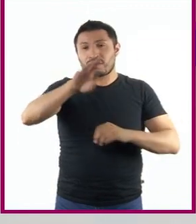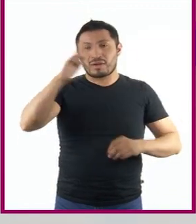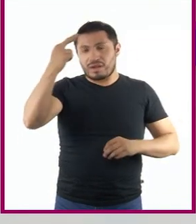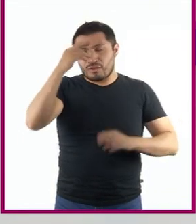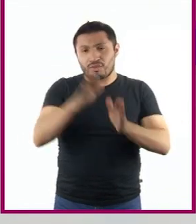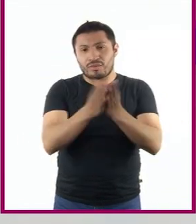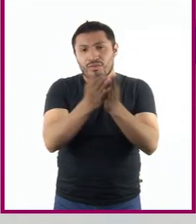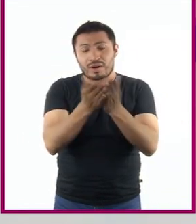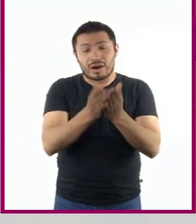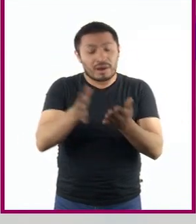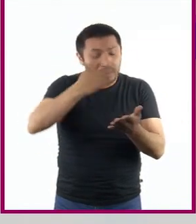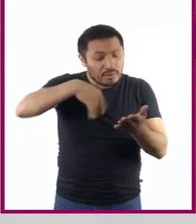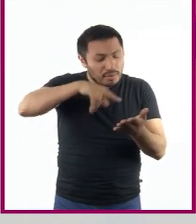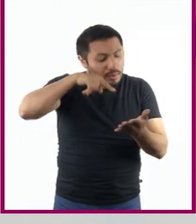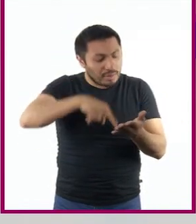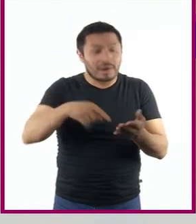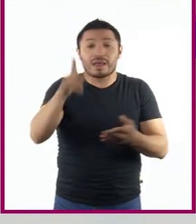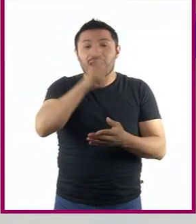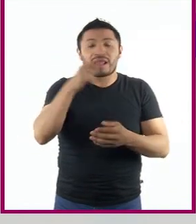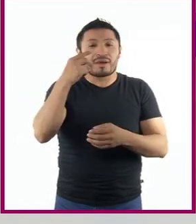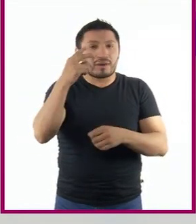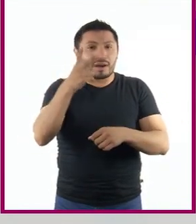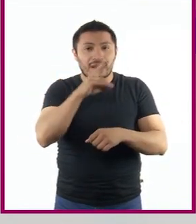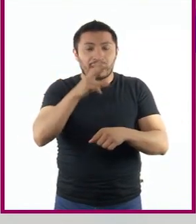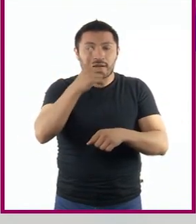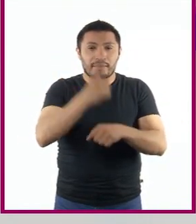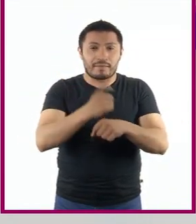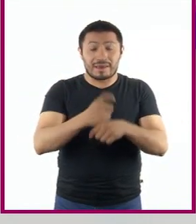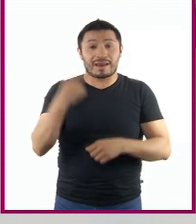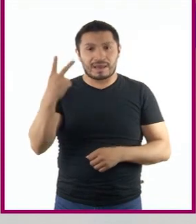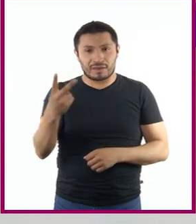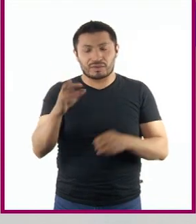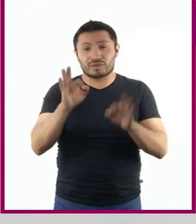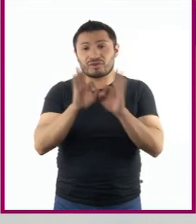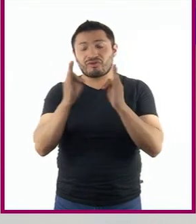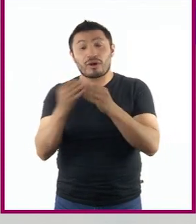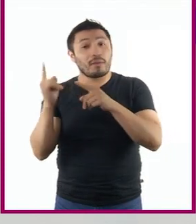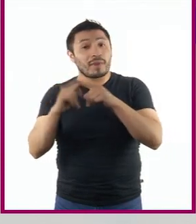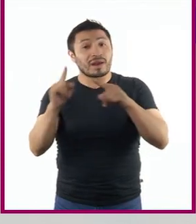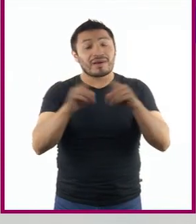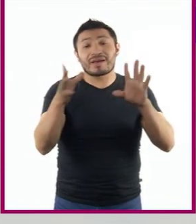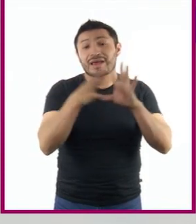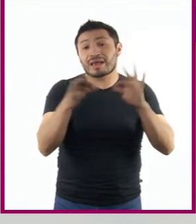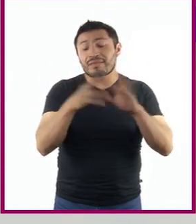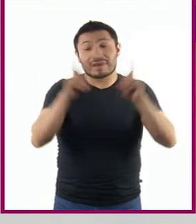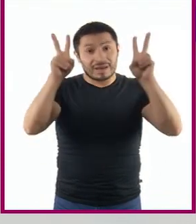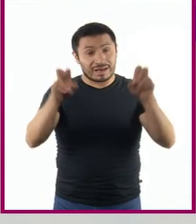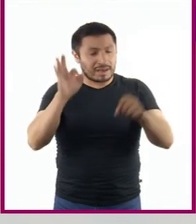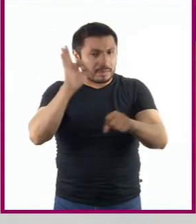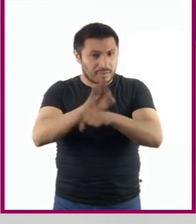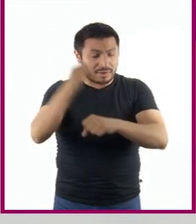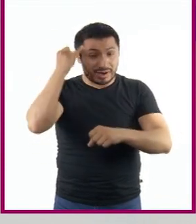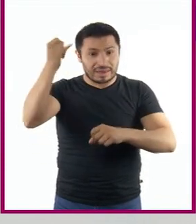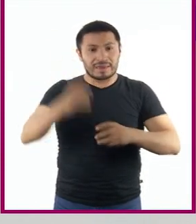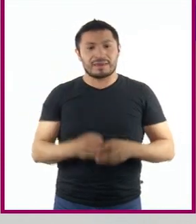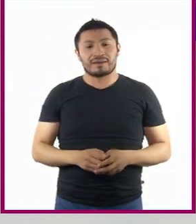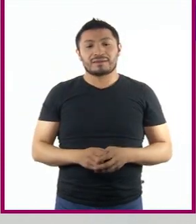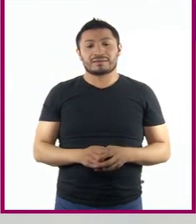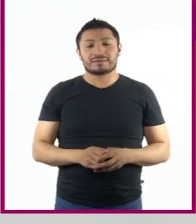de Lengua Materna 2 más información acerca de las estrategias argumentativas, además del sitio de la plataforma de la Nueva